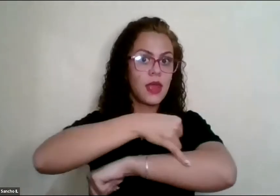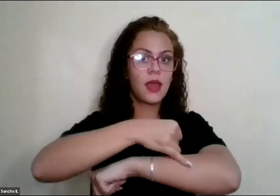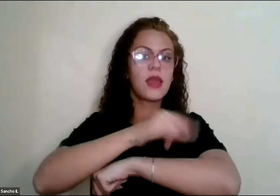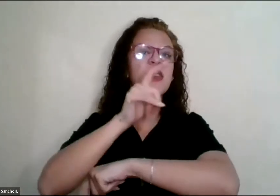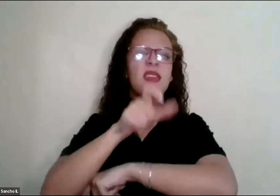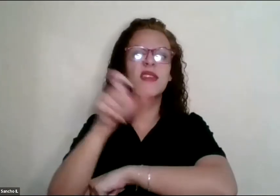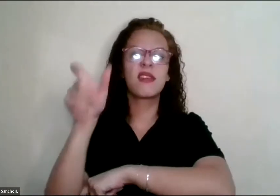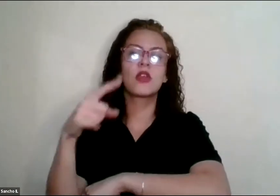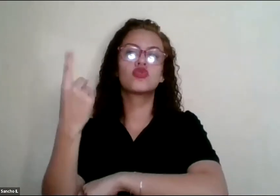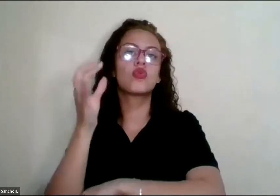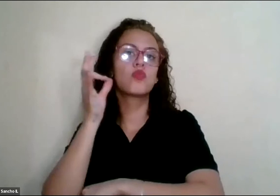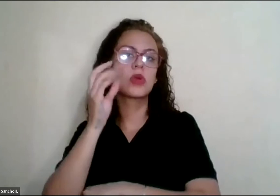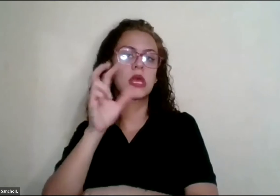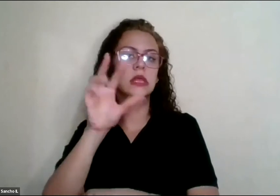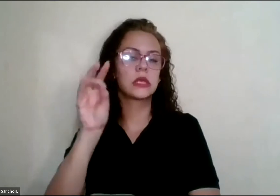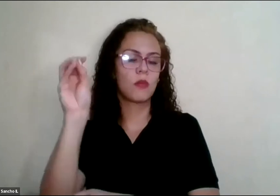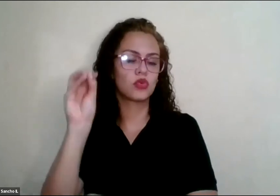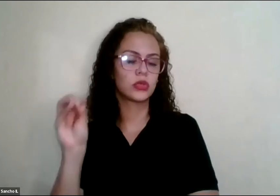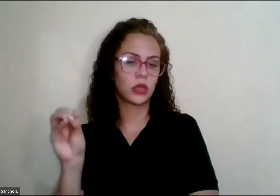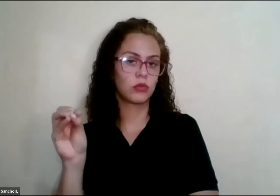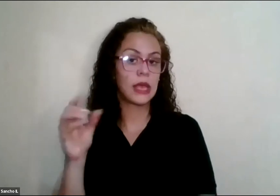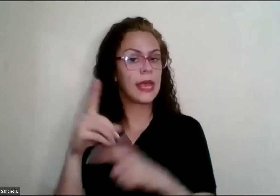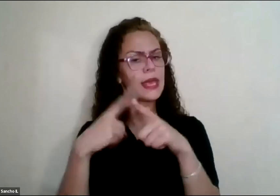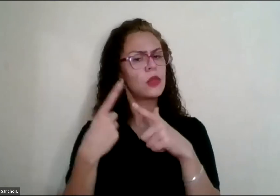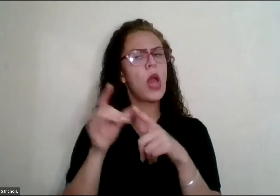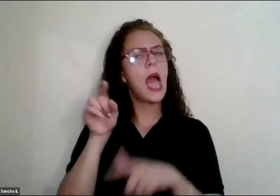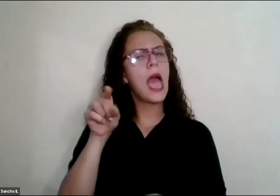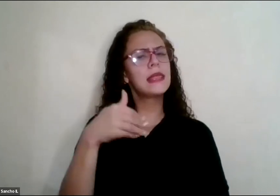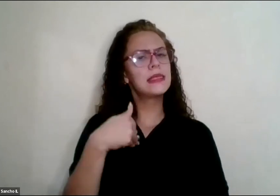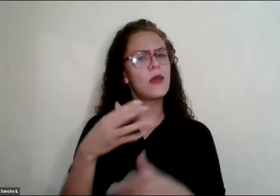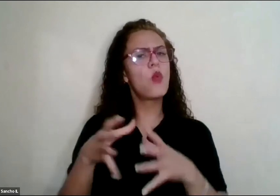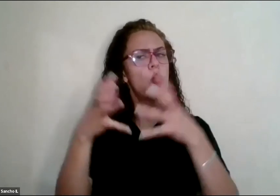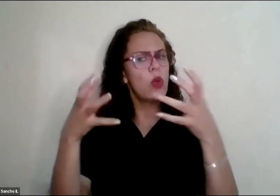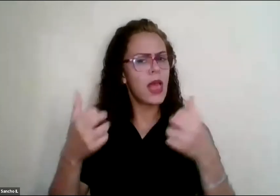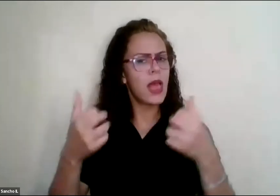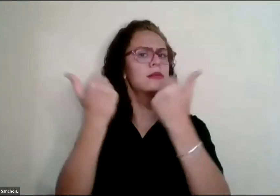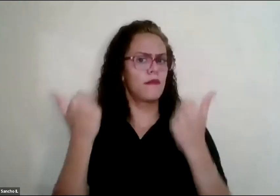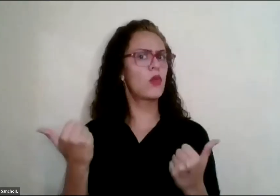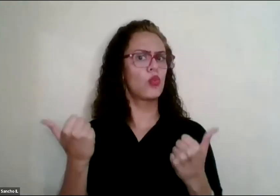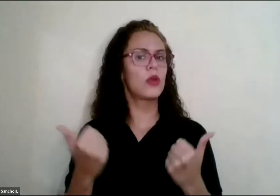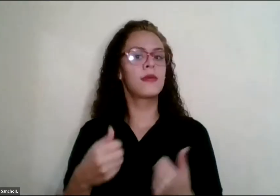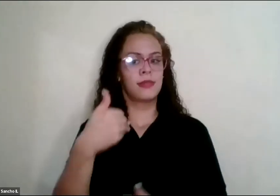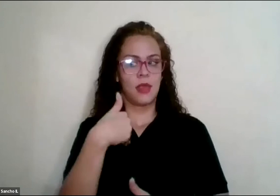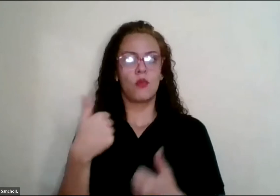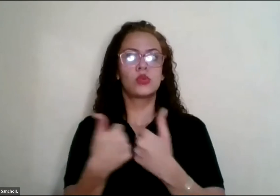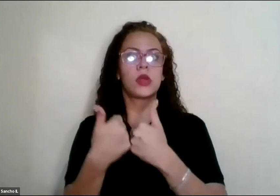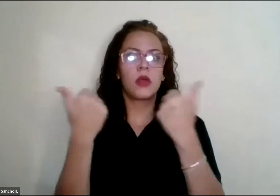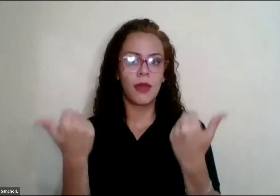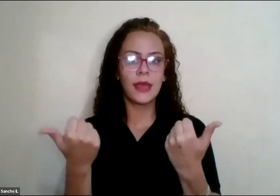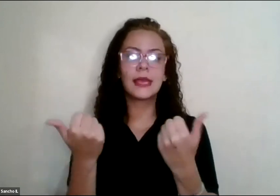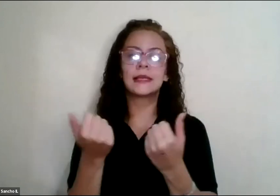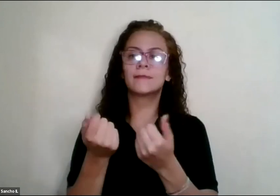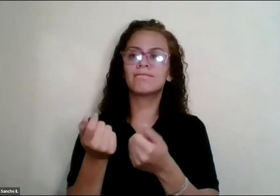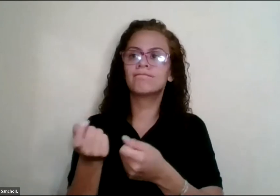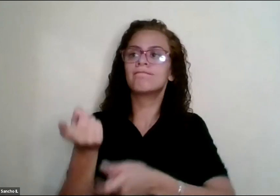corresponde a la población femenina. Entonces ahí tenemos un gran desafío, ¿verdad? Tenemos el desafío de